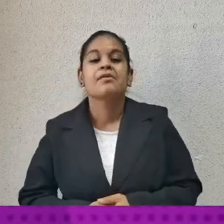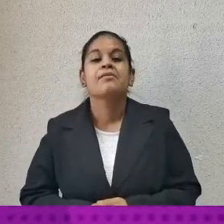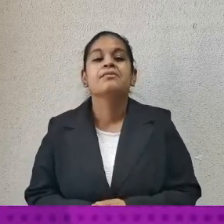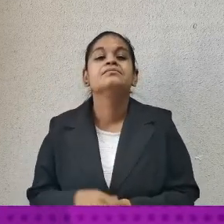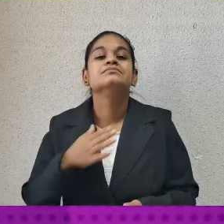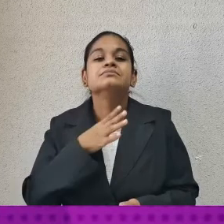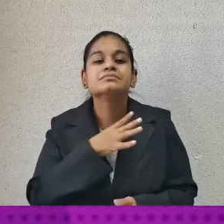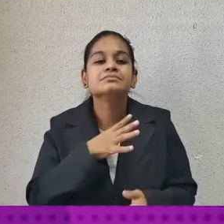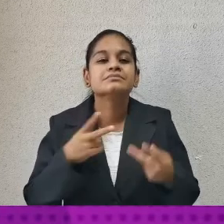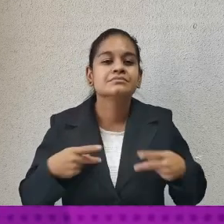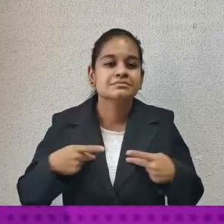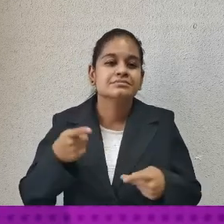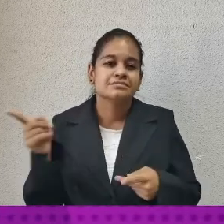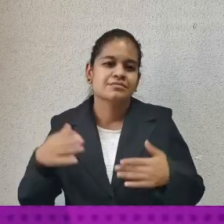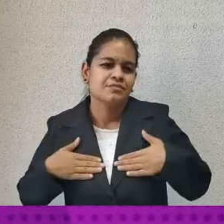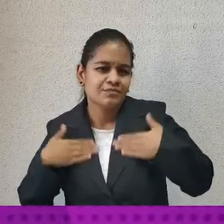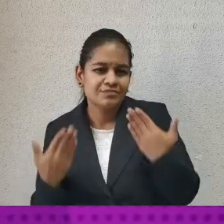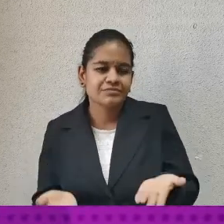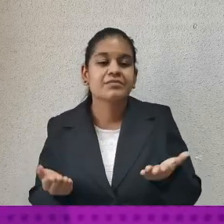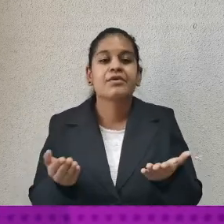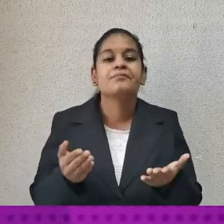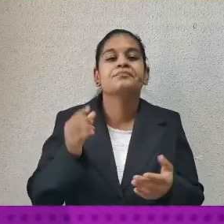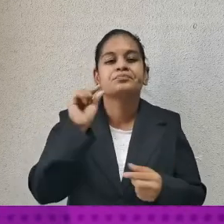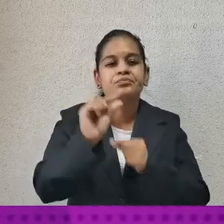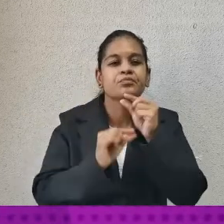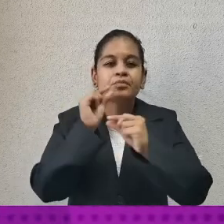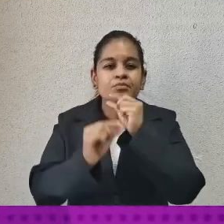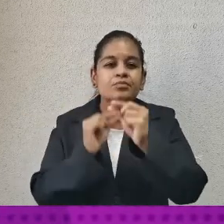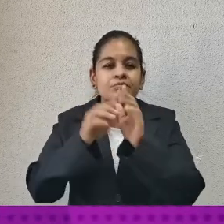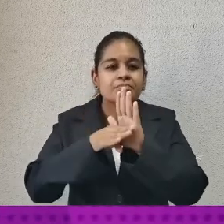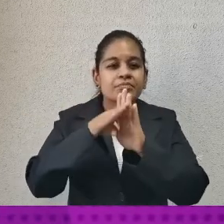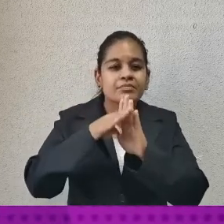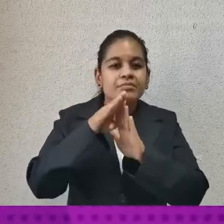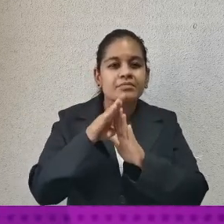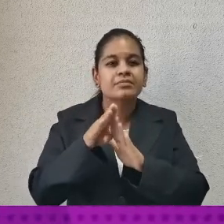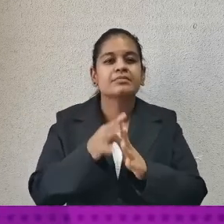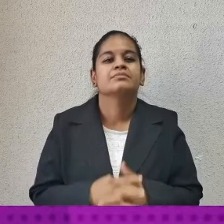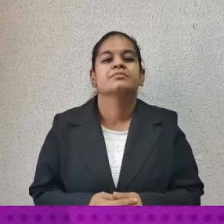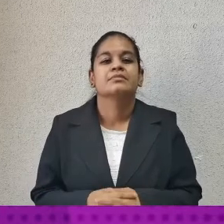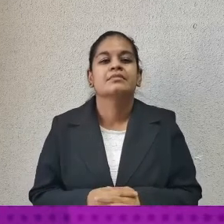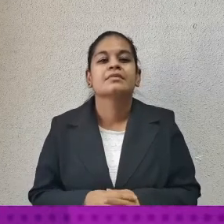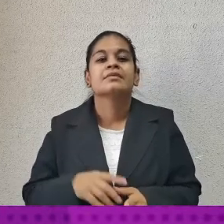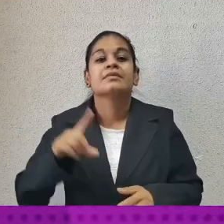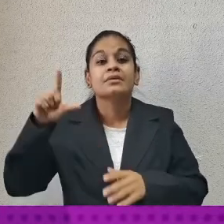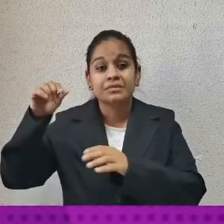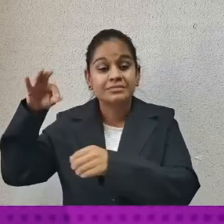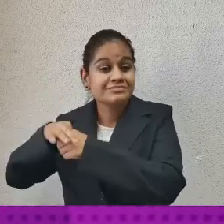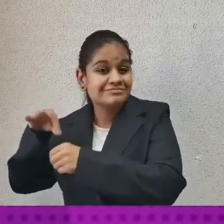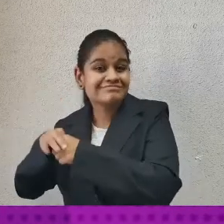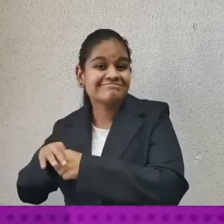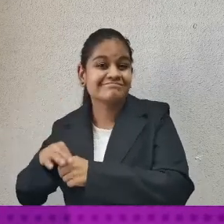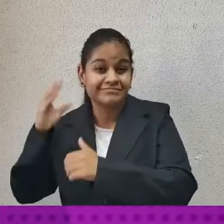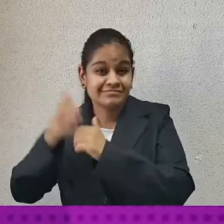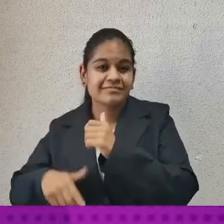es que la confianza de la ciudadanía es un proceso de construcción que se va afincando elección tras elección.